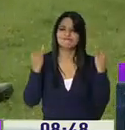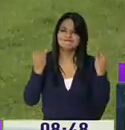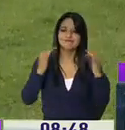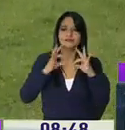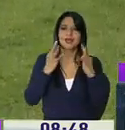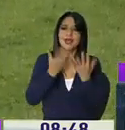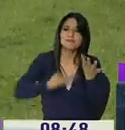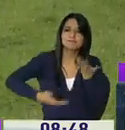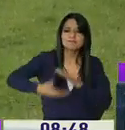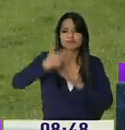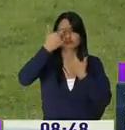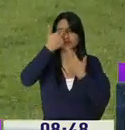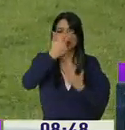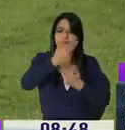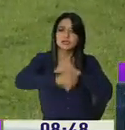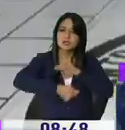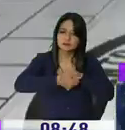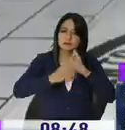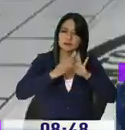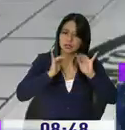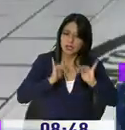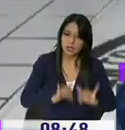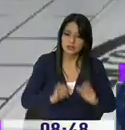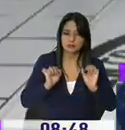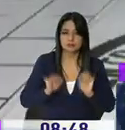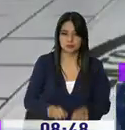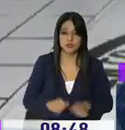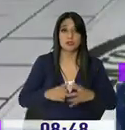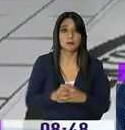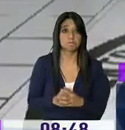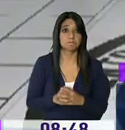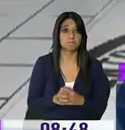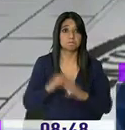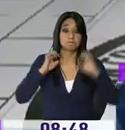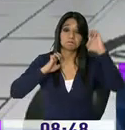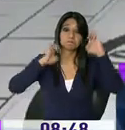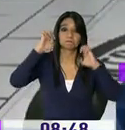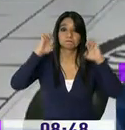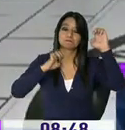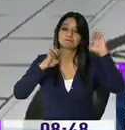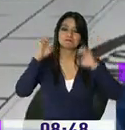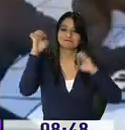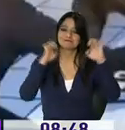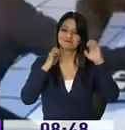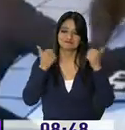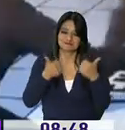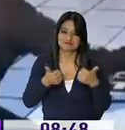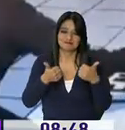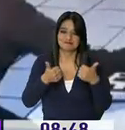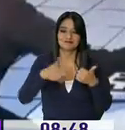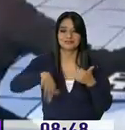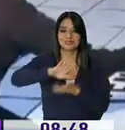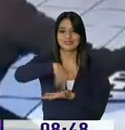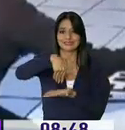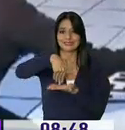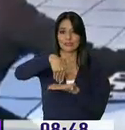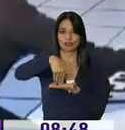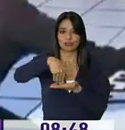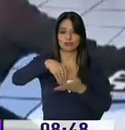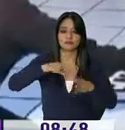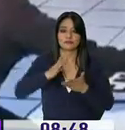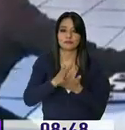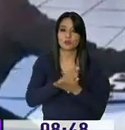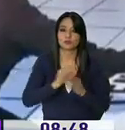familias respeten el confinamiento, siendo esta una estrategia a la que apuntó el Centro Regional de